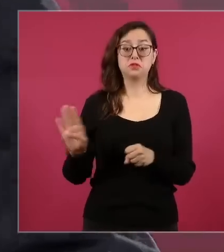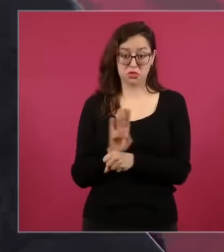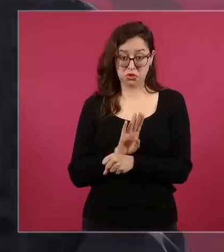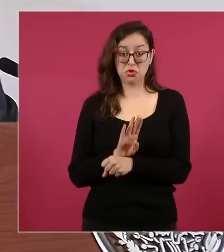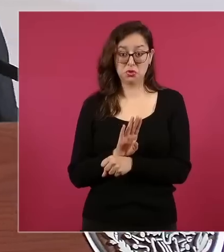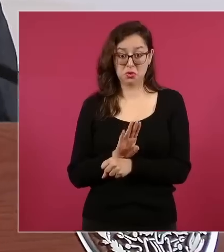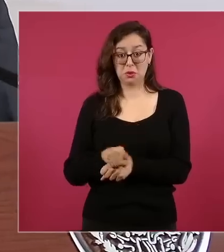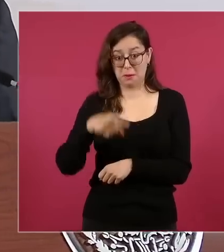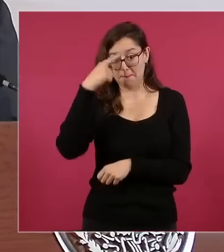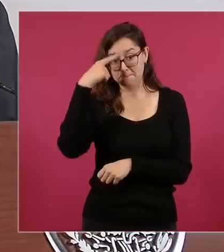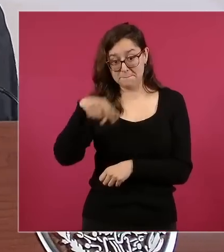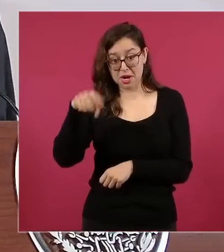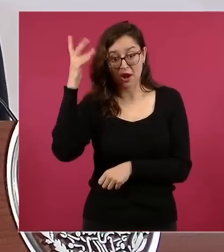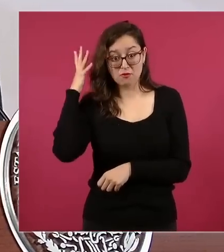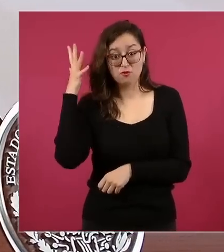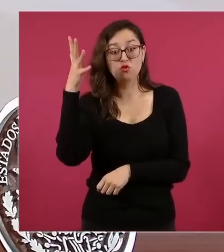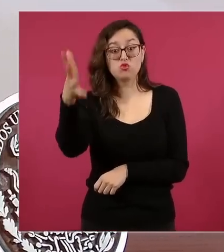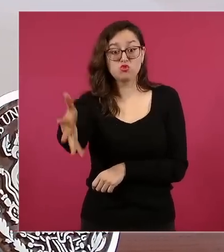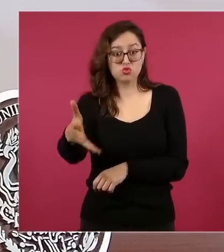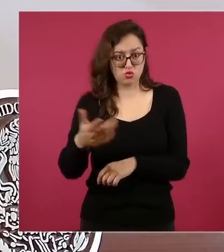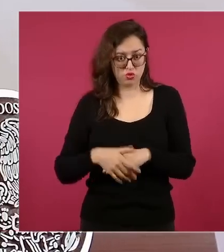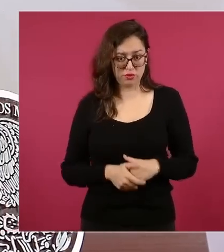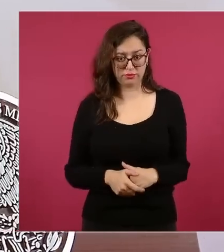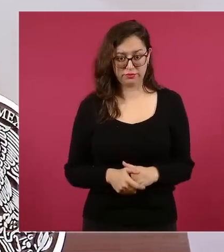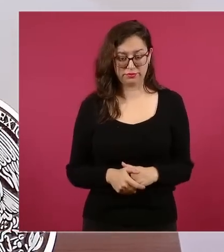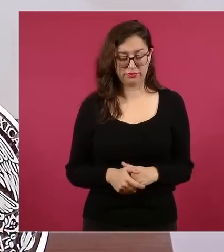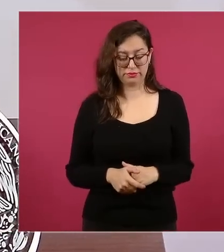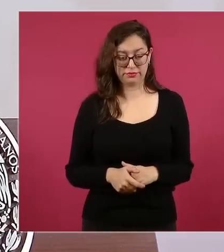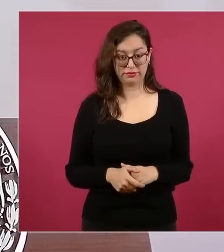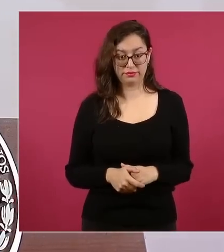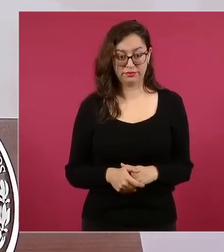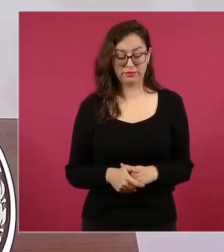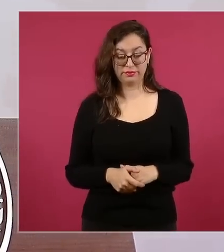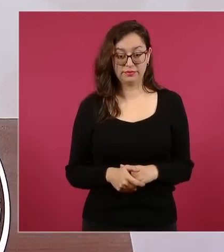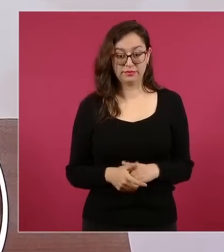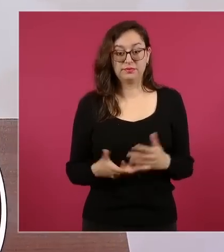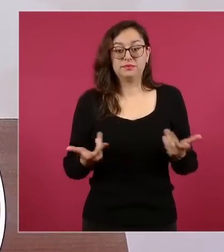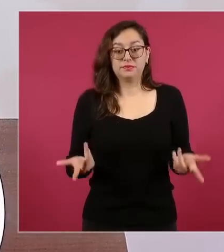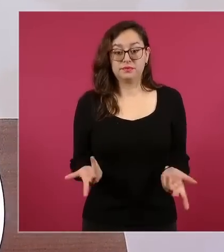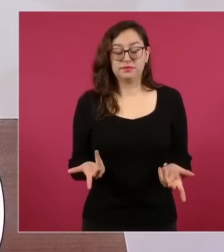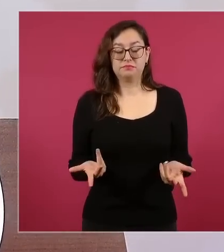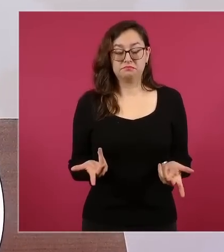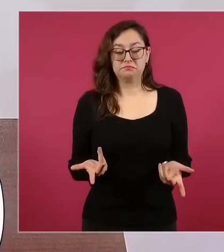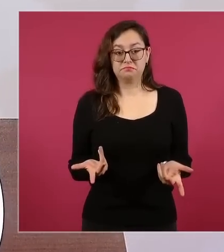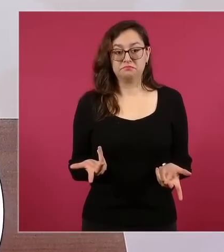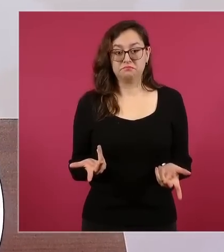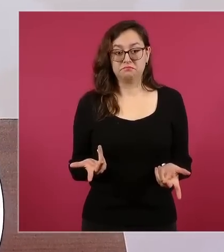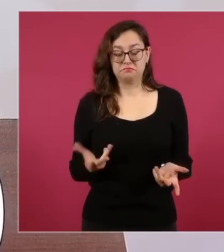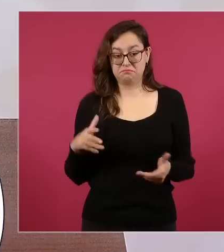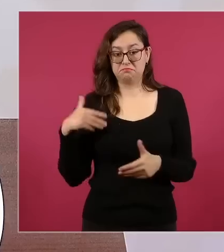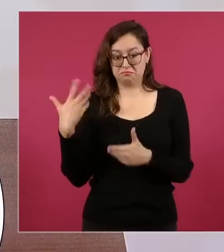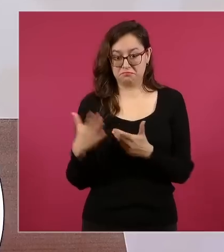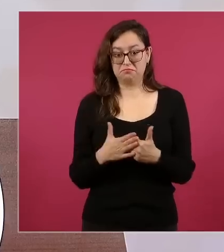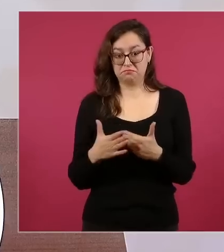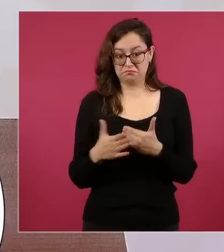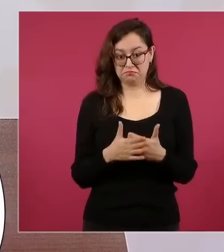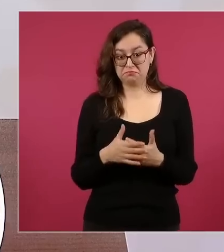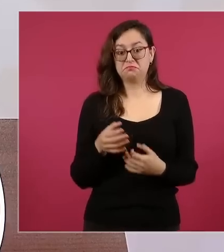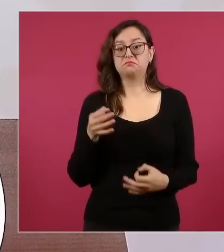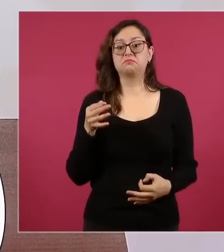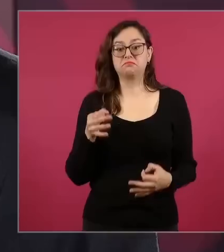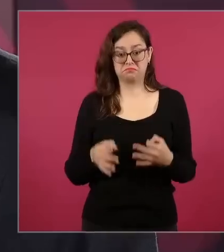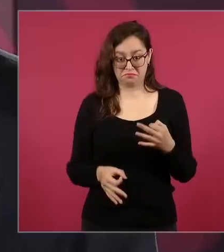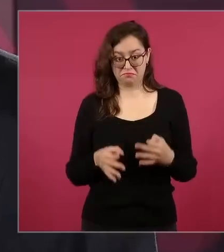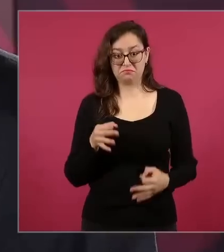el futuro de nuestro país el que puedan los jueces